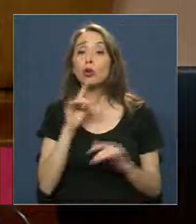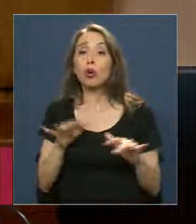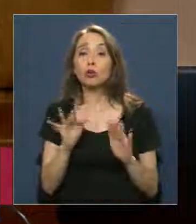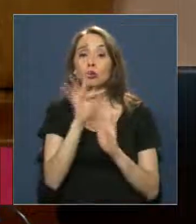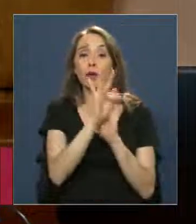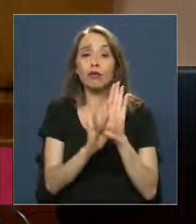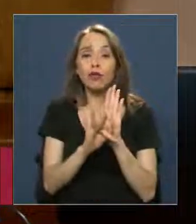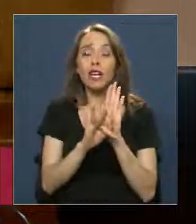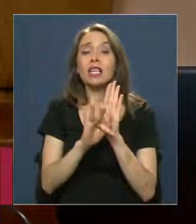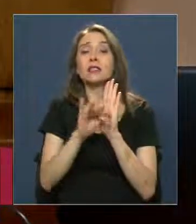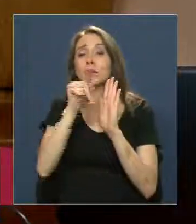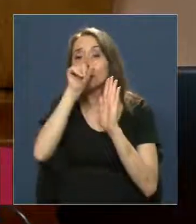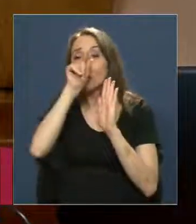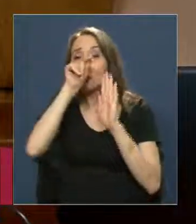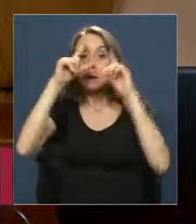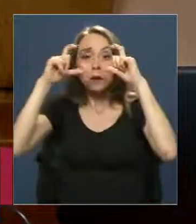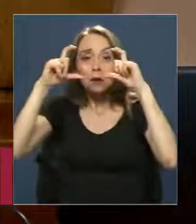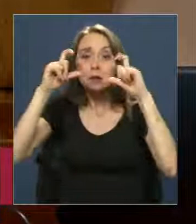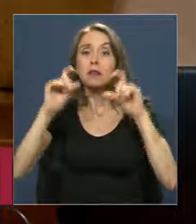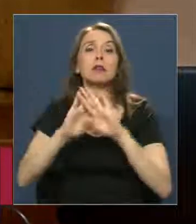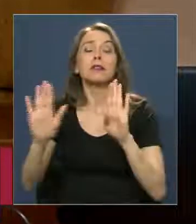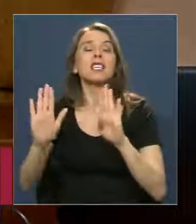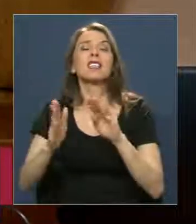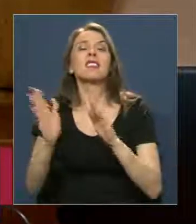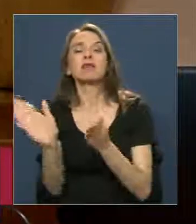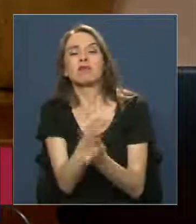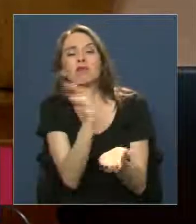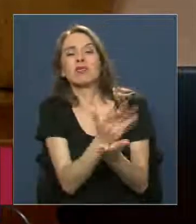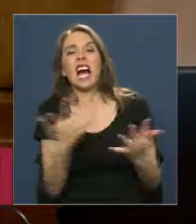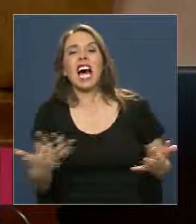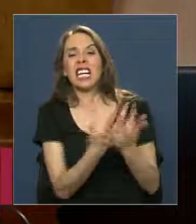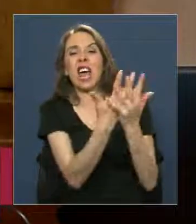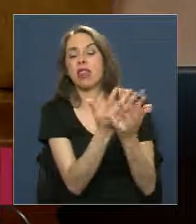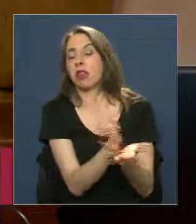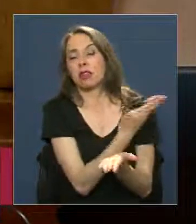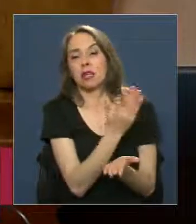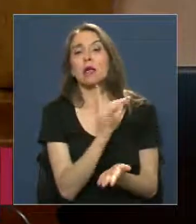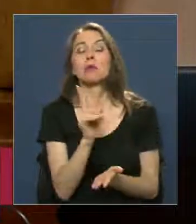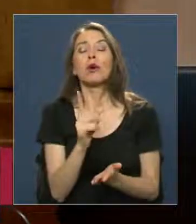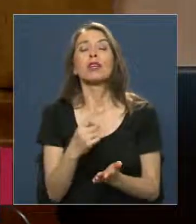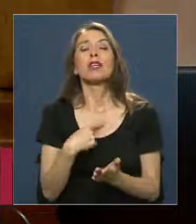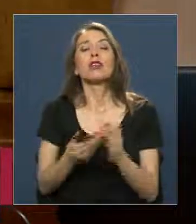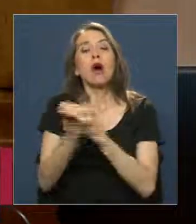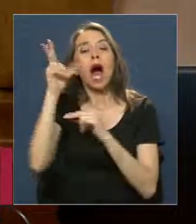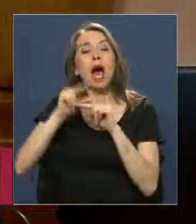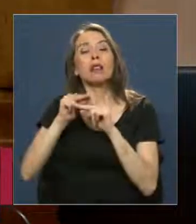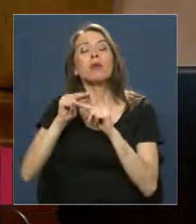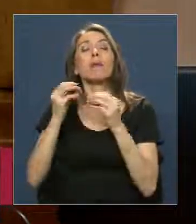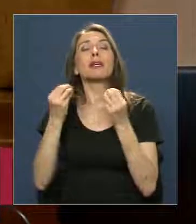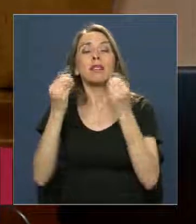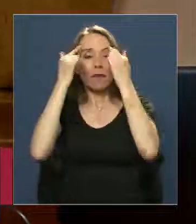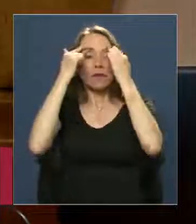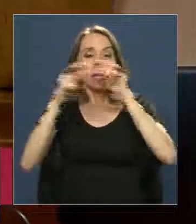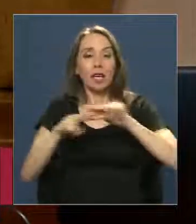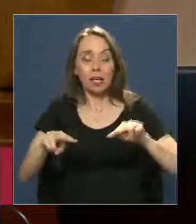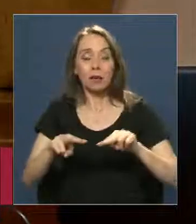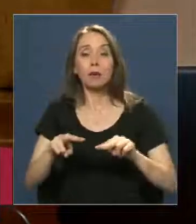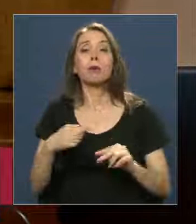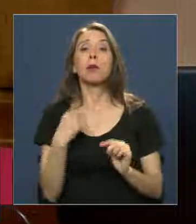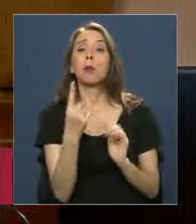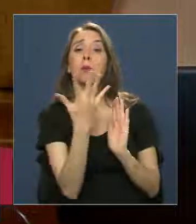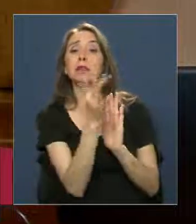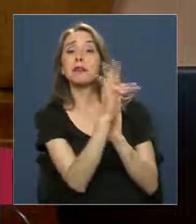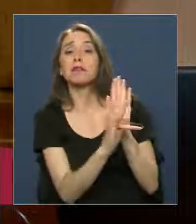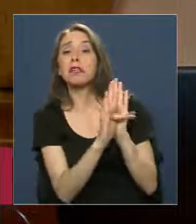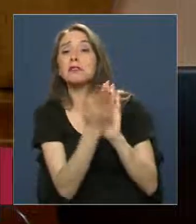las redes sociales, estoy a la antigua con mi puro Facebook. Pero ahí lo he hecho. Ah, yo sé que quienes me conocen